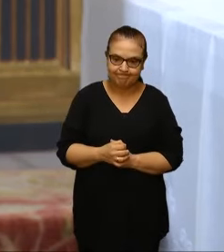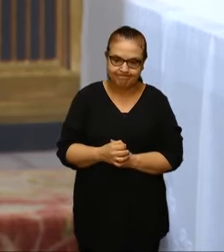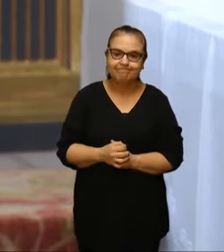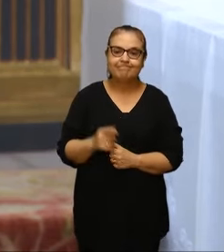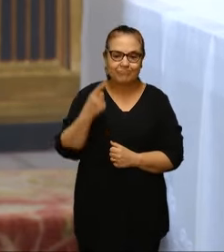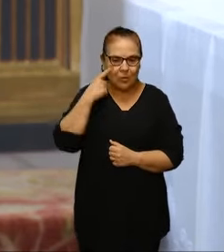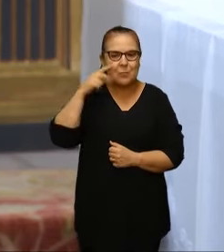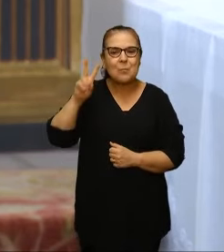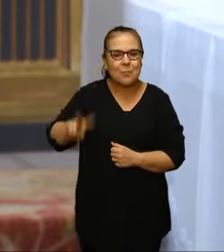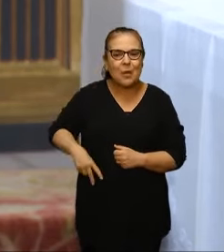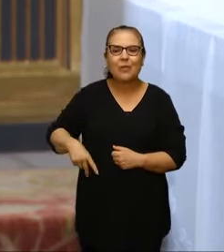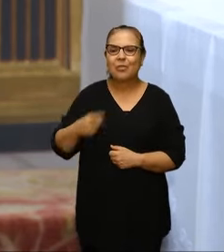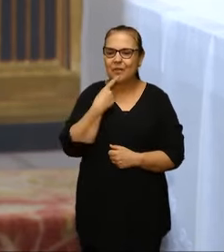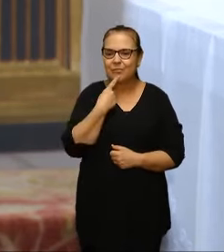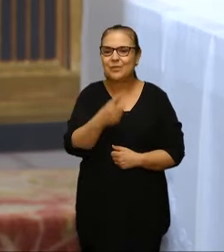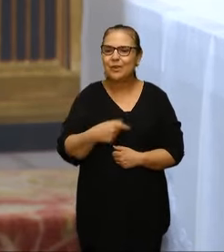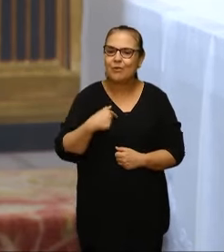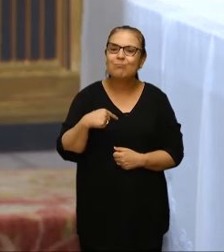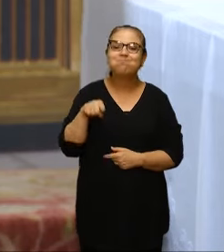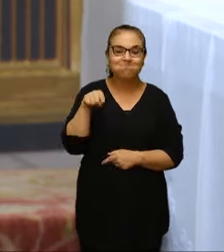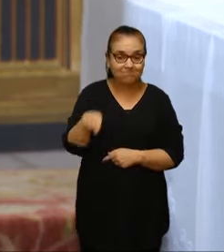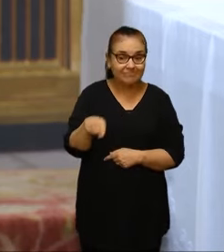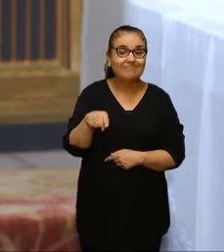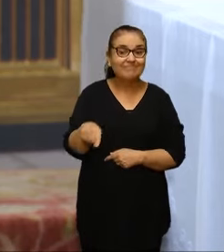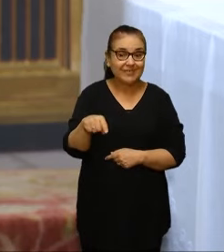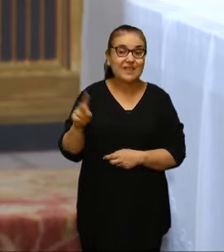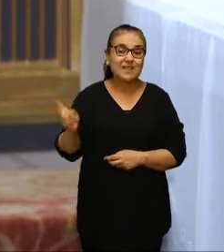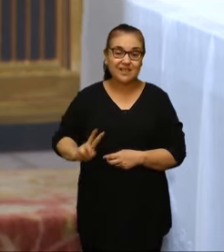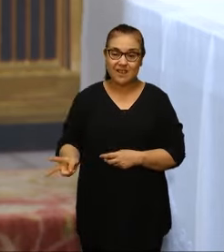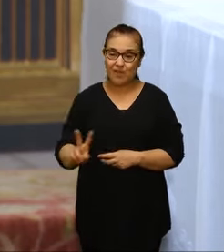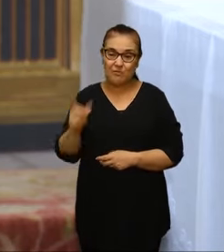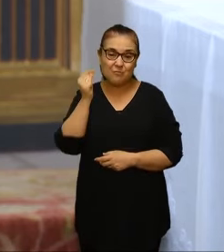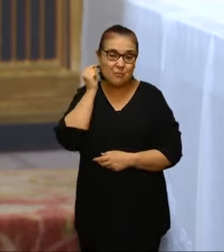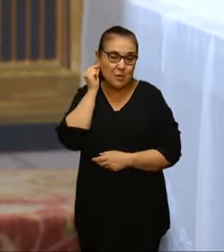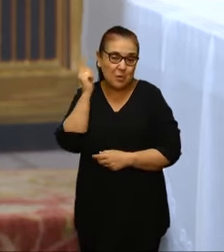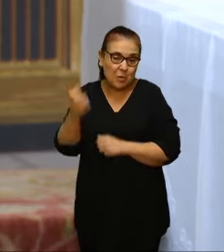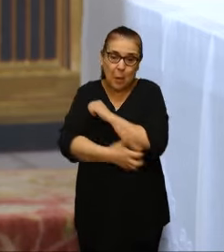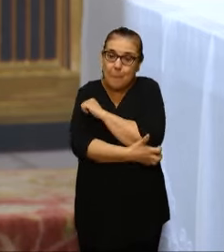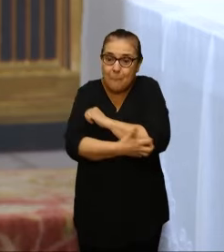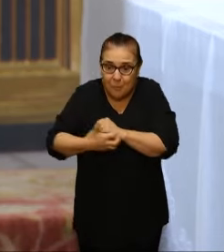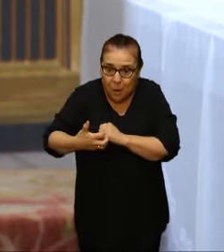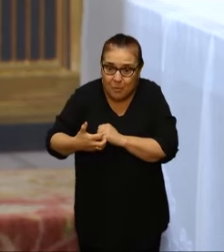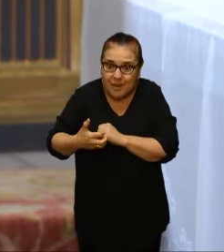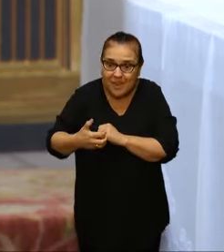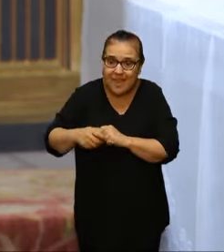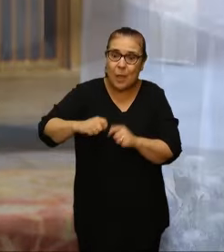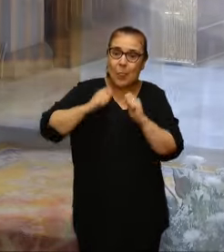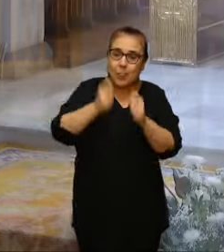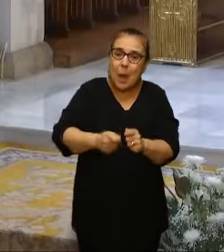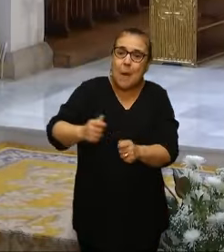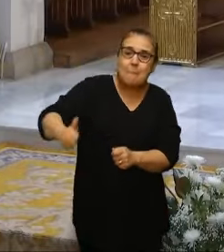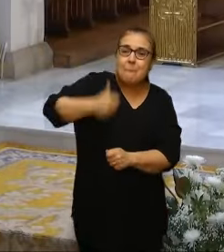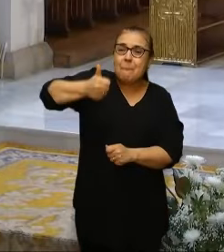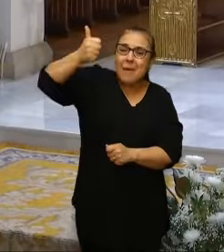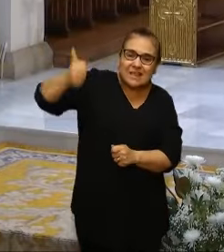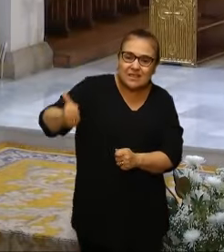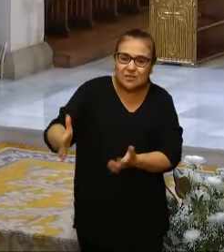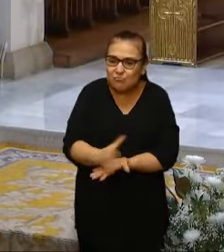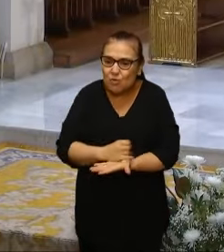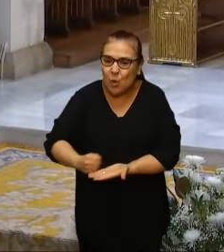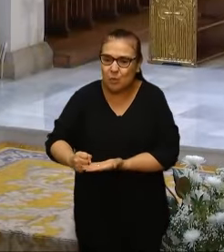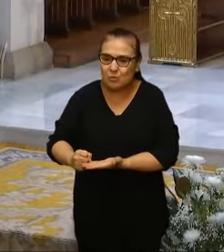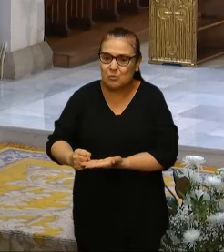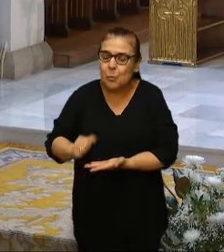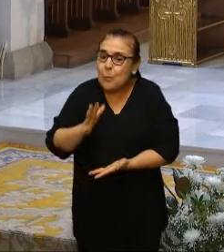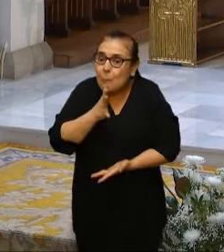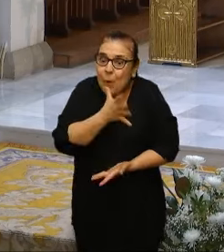«En verdad os digo que esa viuda pobre ha echado más que todos,